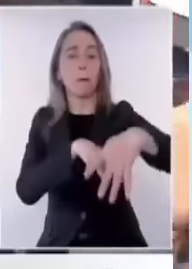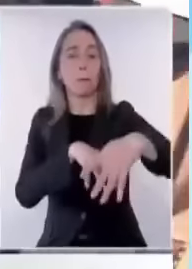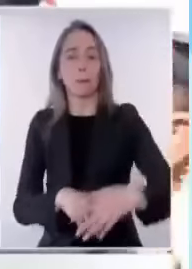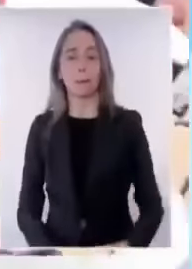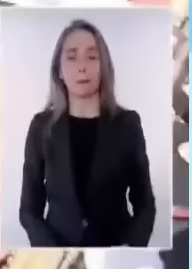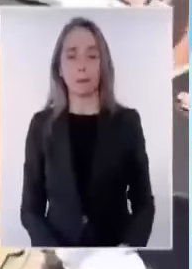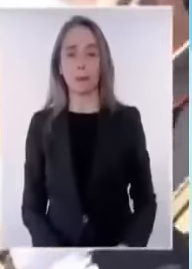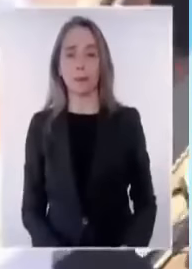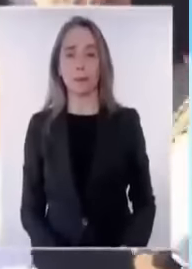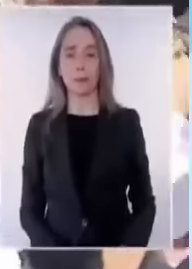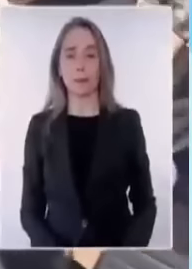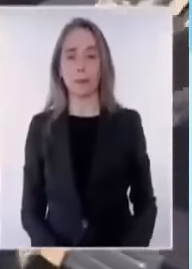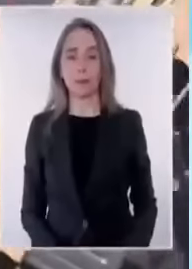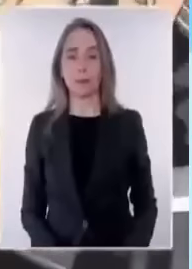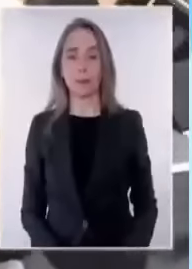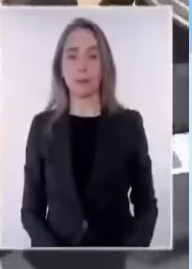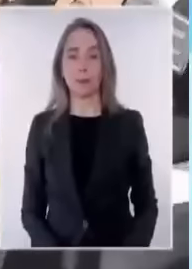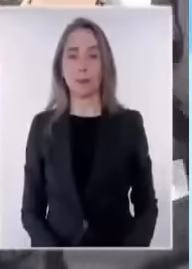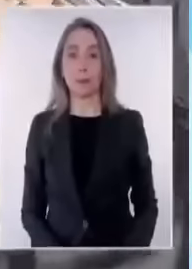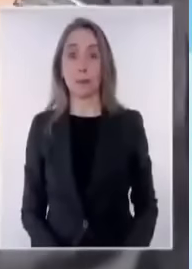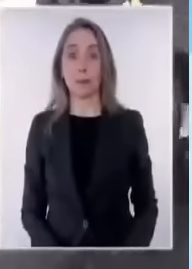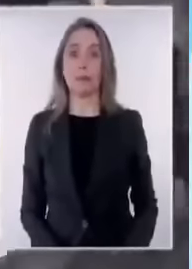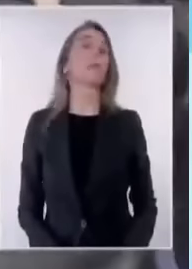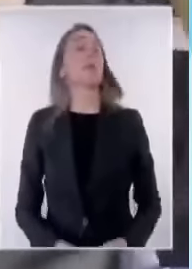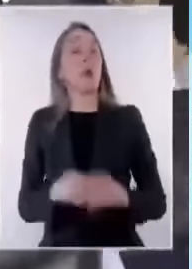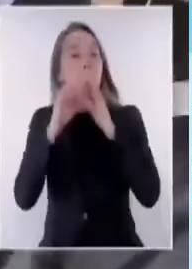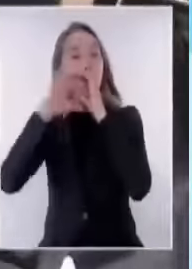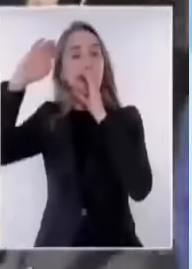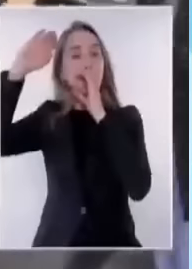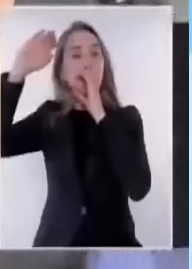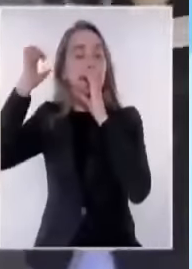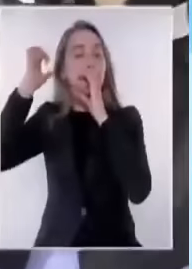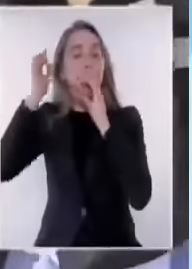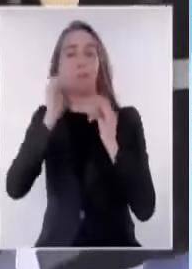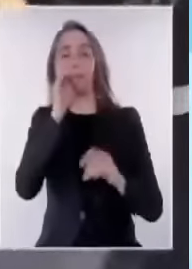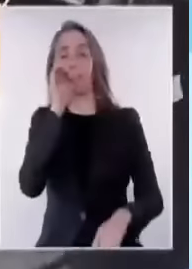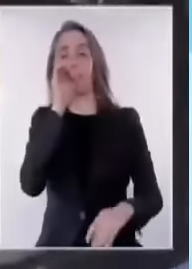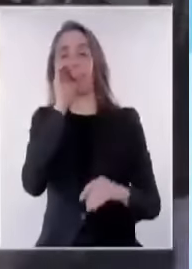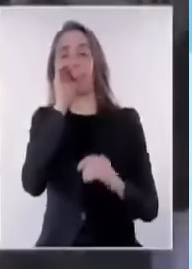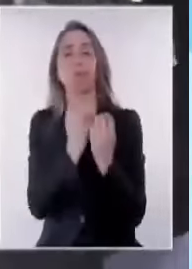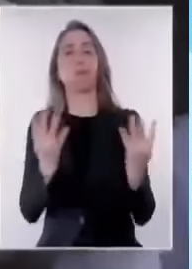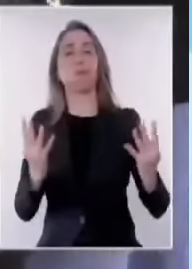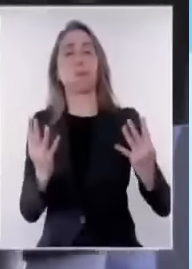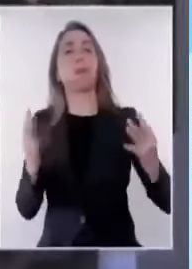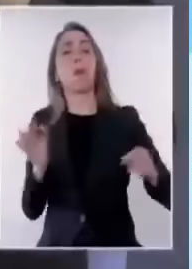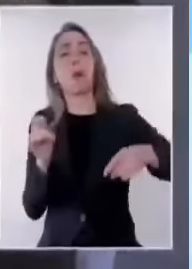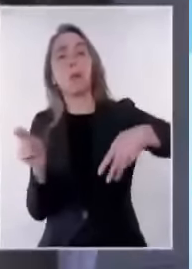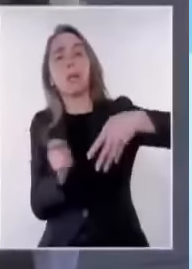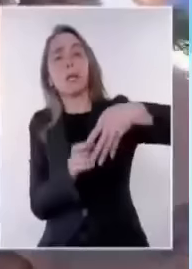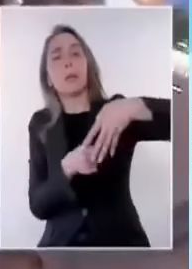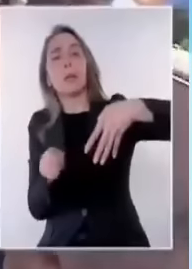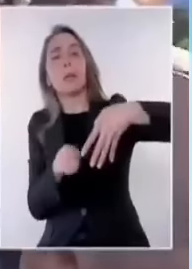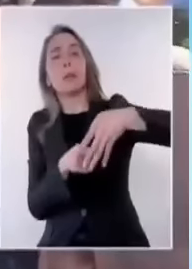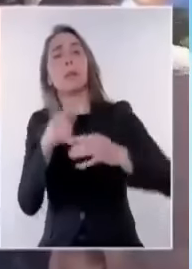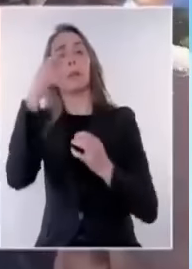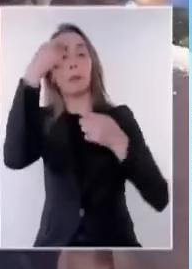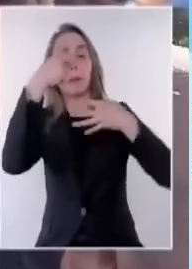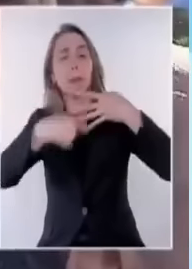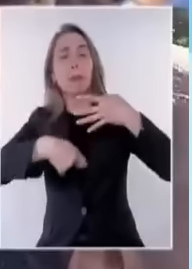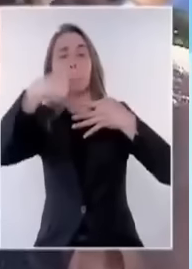Ahí está. Saludo especial para los miembros del canal. Ahí José Vargas, para Carlos Obregón, para